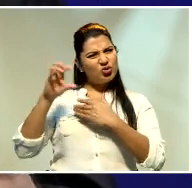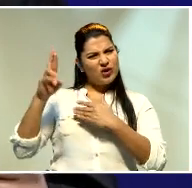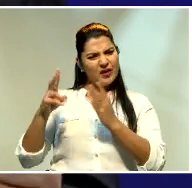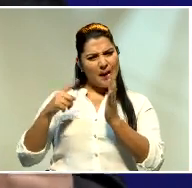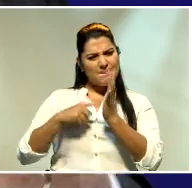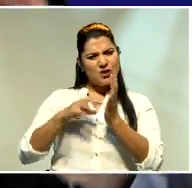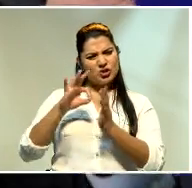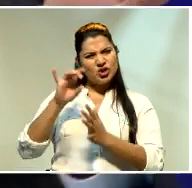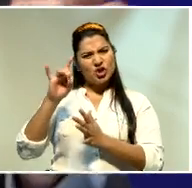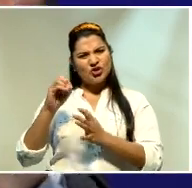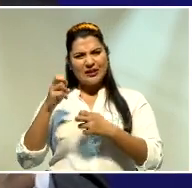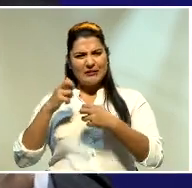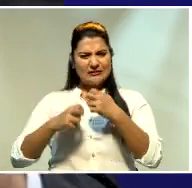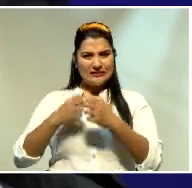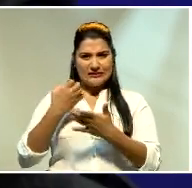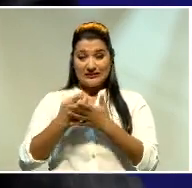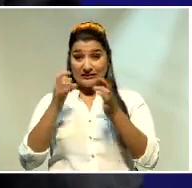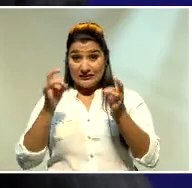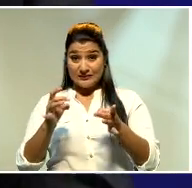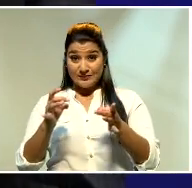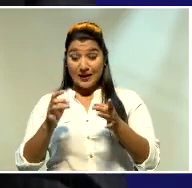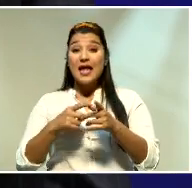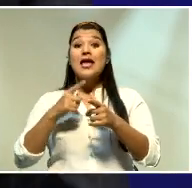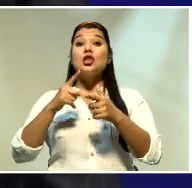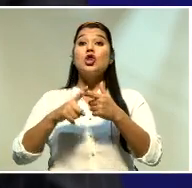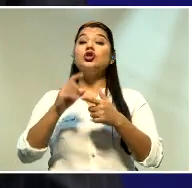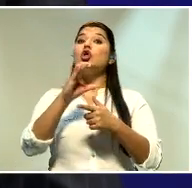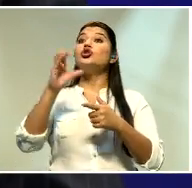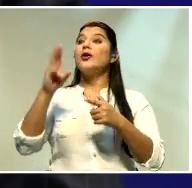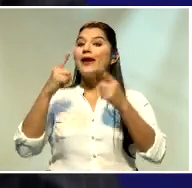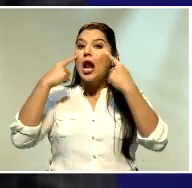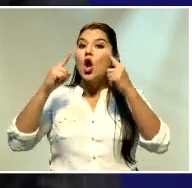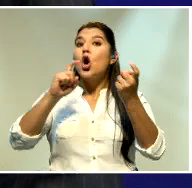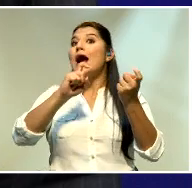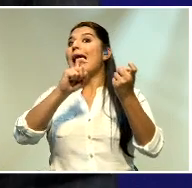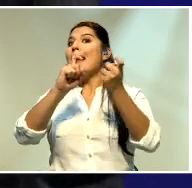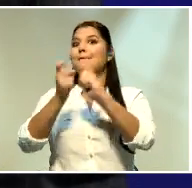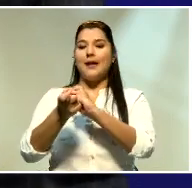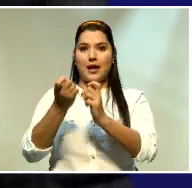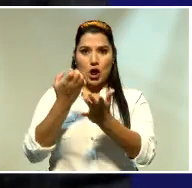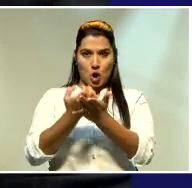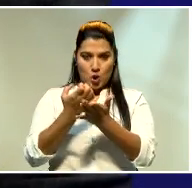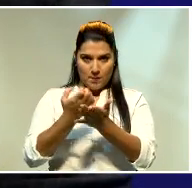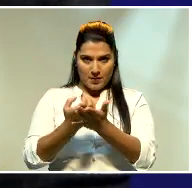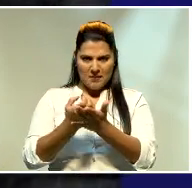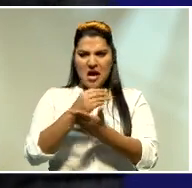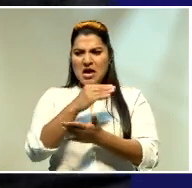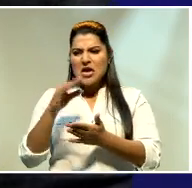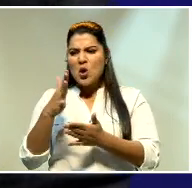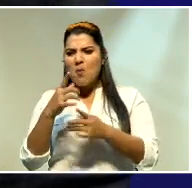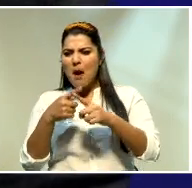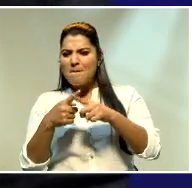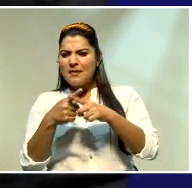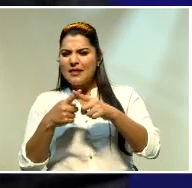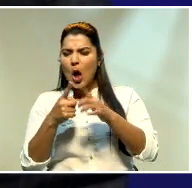80, ha habido un proceso en que Costa Rica transformó su economía, y ya desde los mediados de los